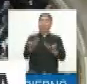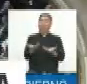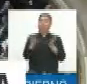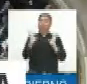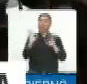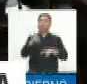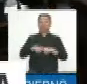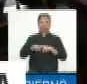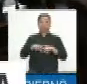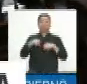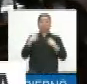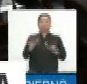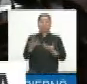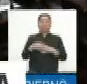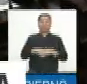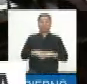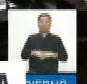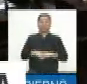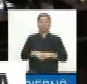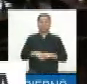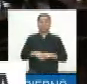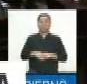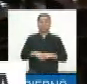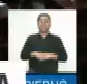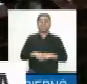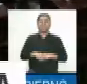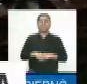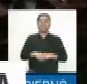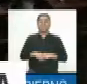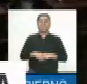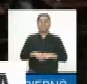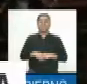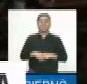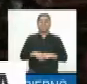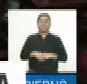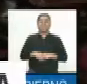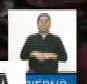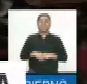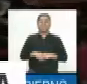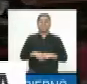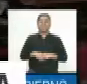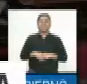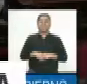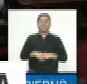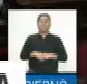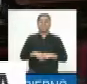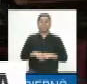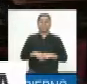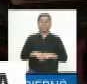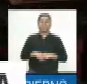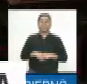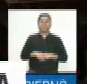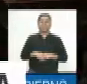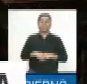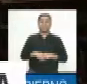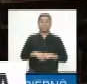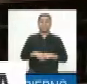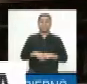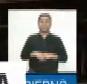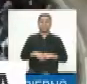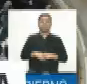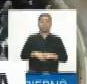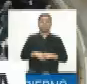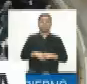que se convocara esta presencia del jefe de gabinete y que ella insistió, pero ¿Por bueno. qué? ¿Por qué no querían? Y a lo mejor por reclamos por el tema de Cristina, ¿viste?